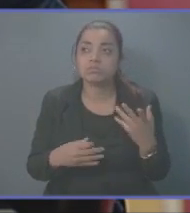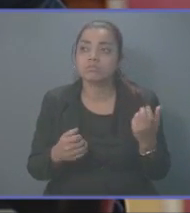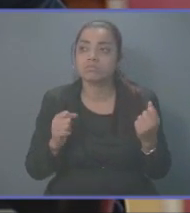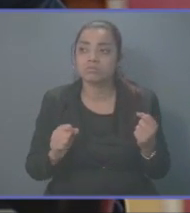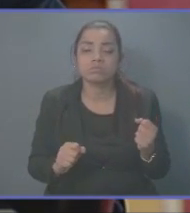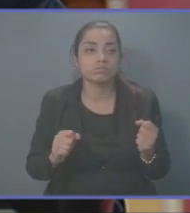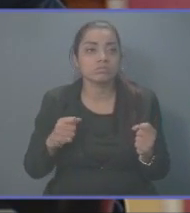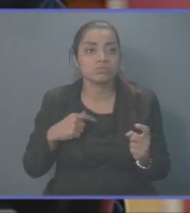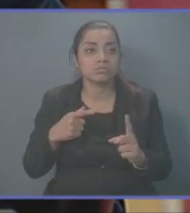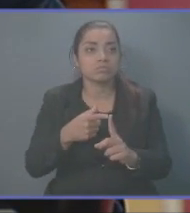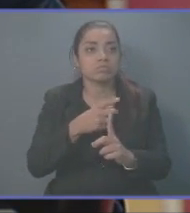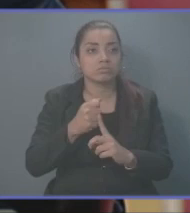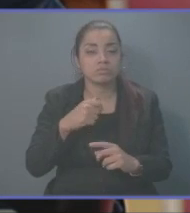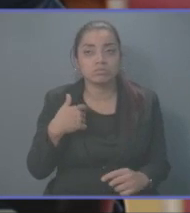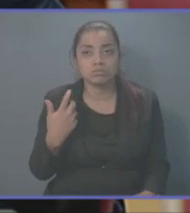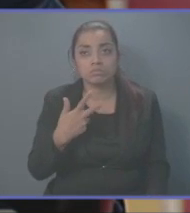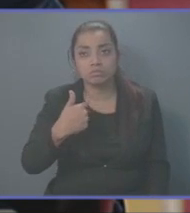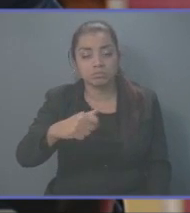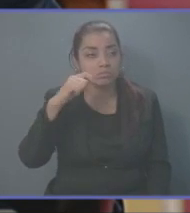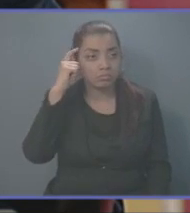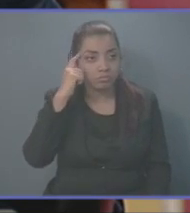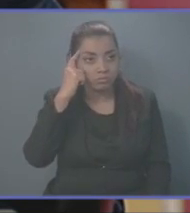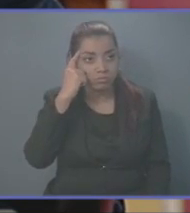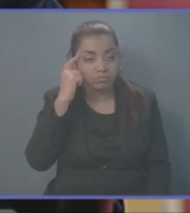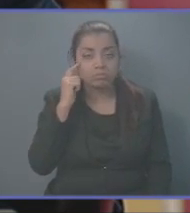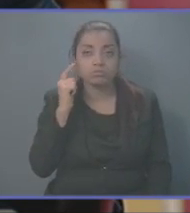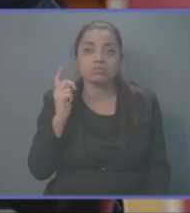propósito indicado en el considerando